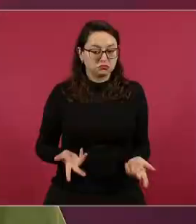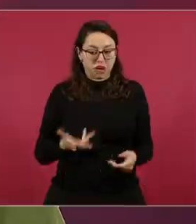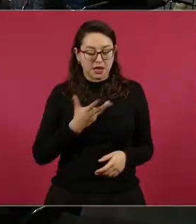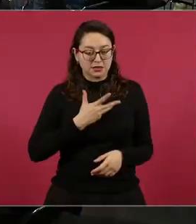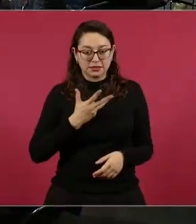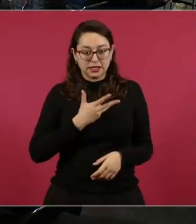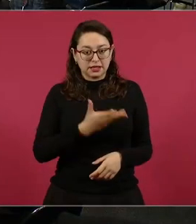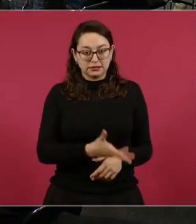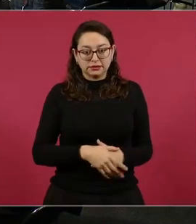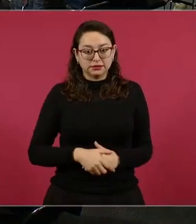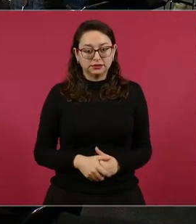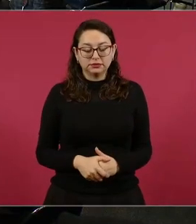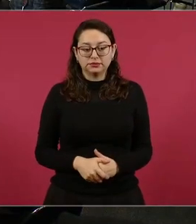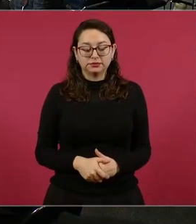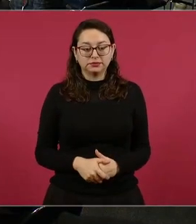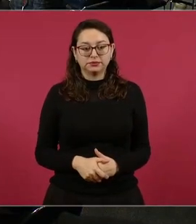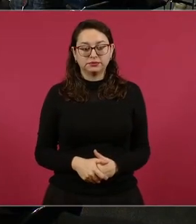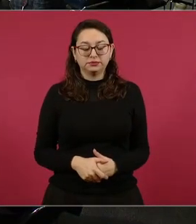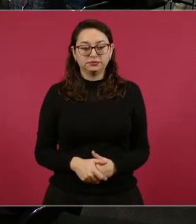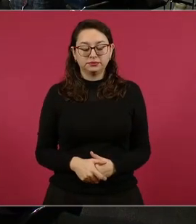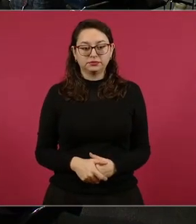aérea.